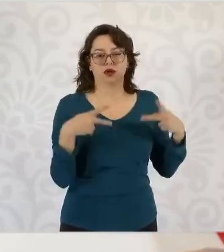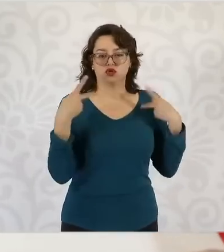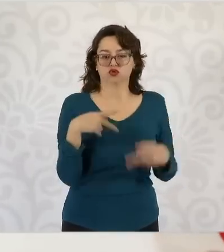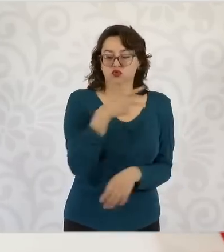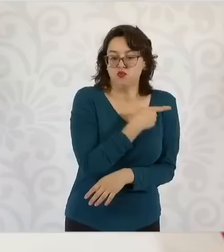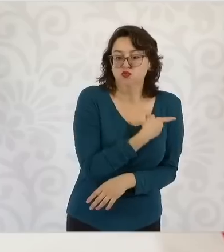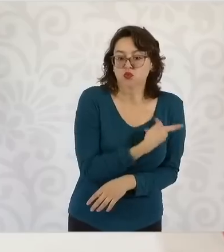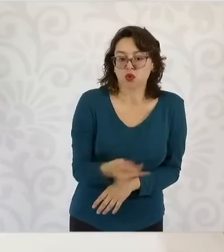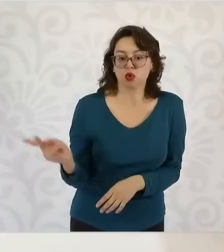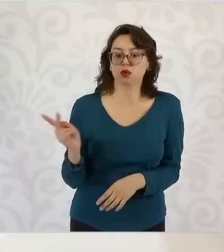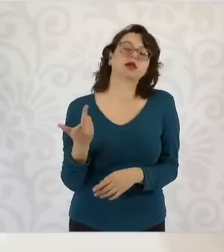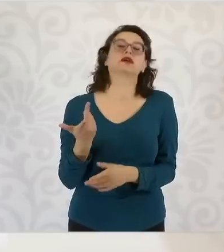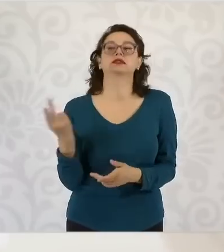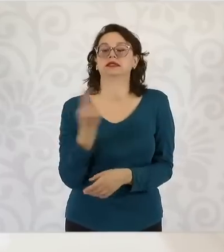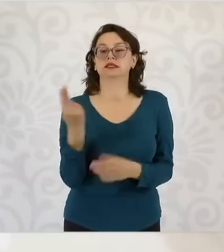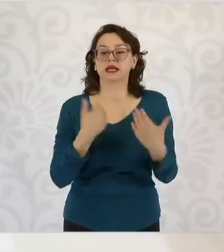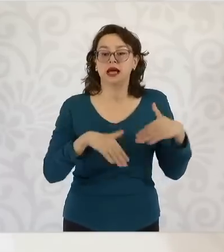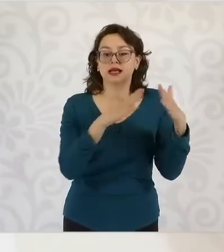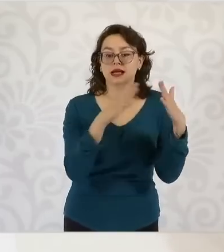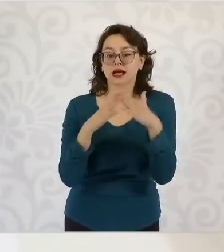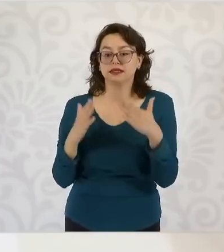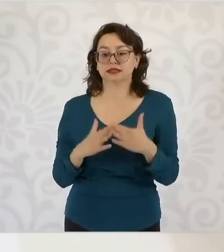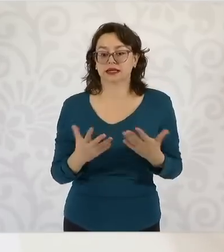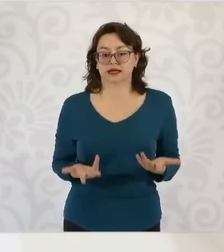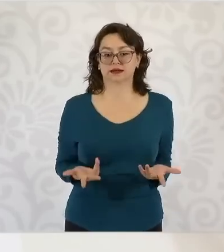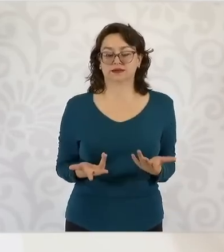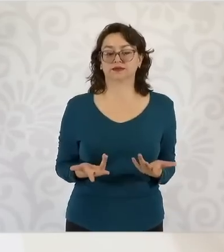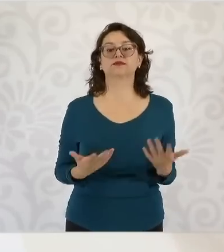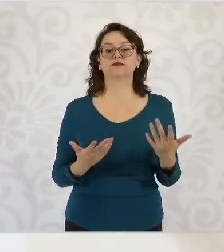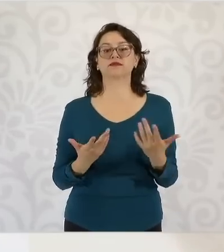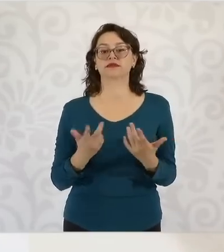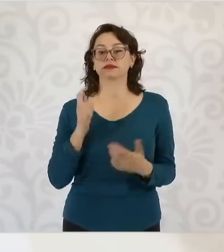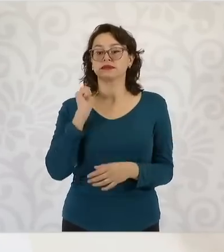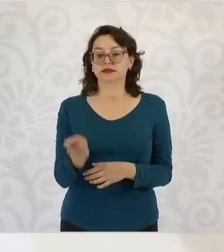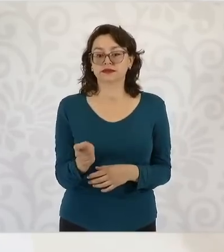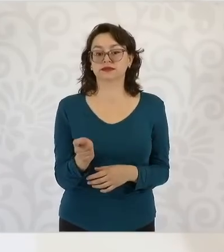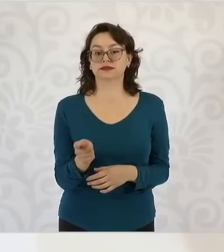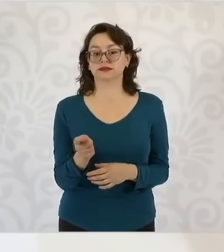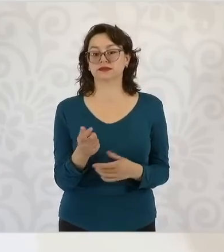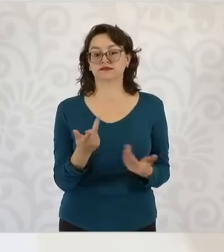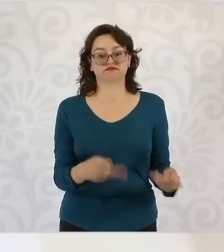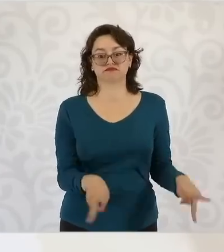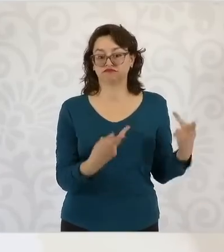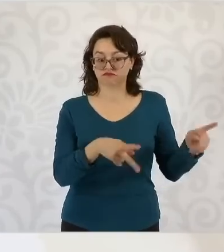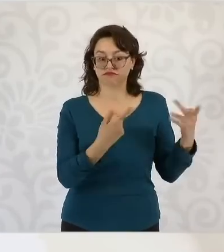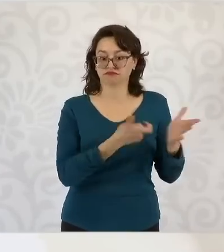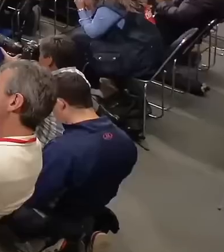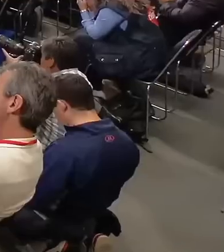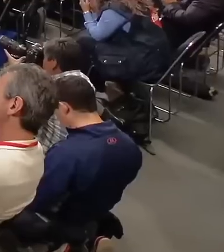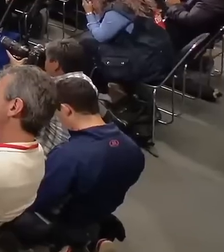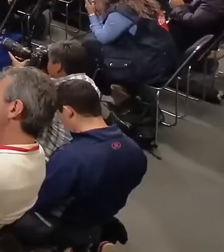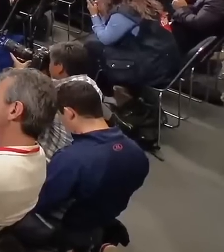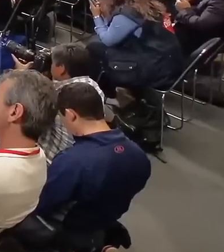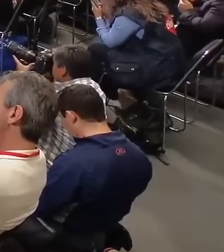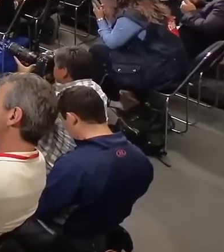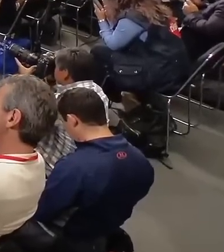menores recursos económicos en nuestro país. Son viviendas cuyo precio está en este